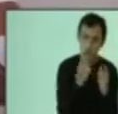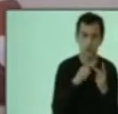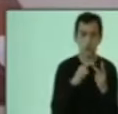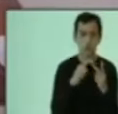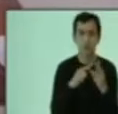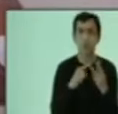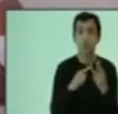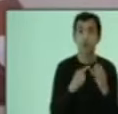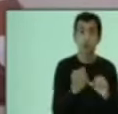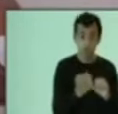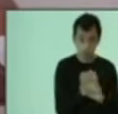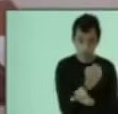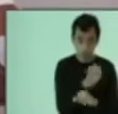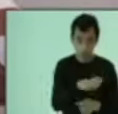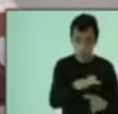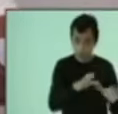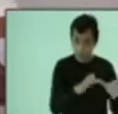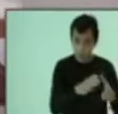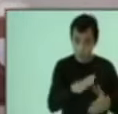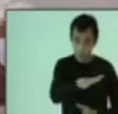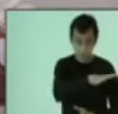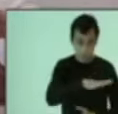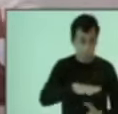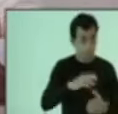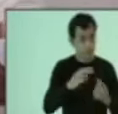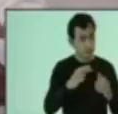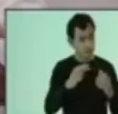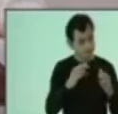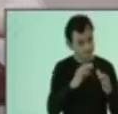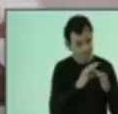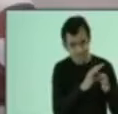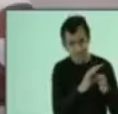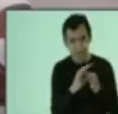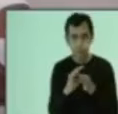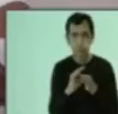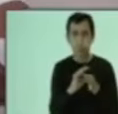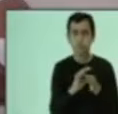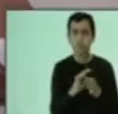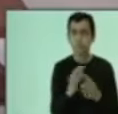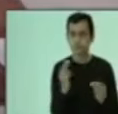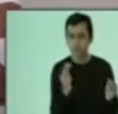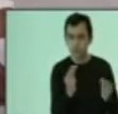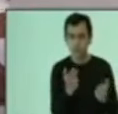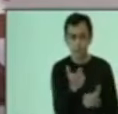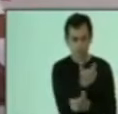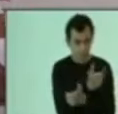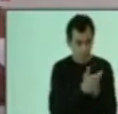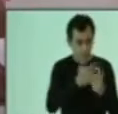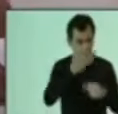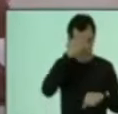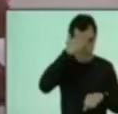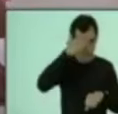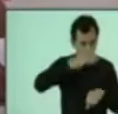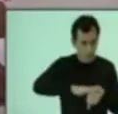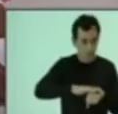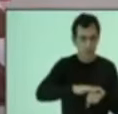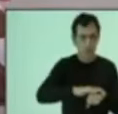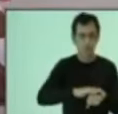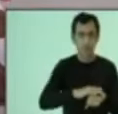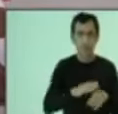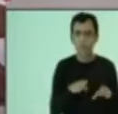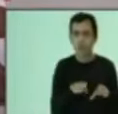el Estado y la comunidad. Es necesario reconocer en materia de desarrollo económico y social el gran